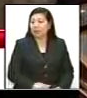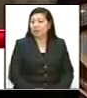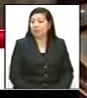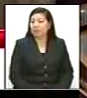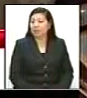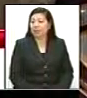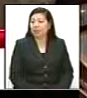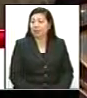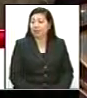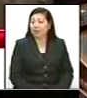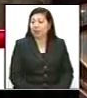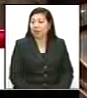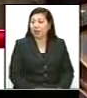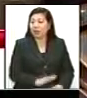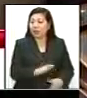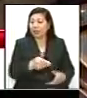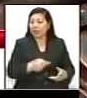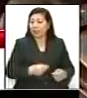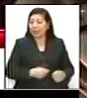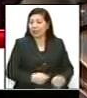de Constitución por la invitación.